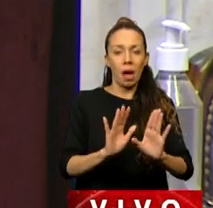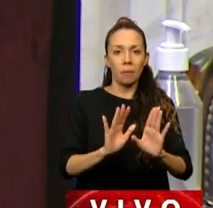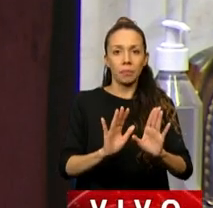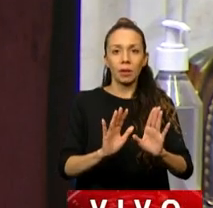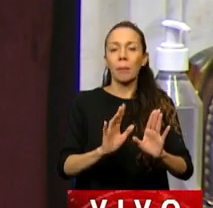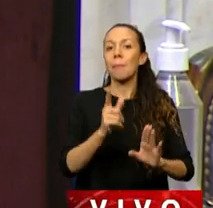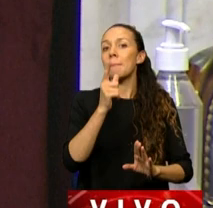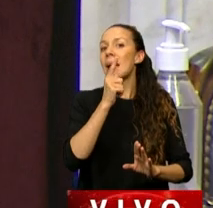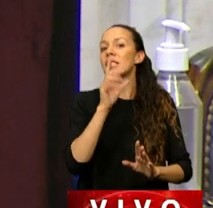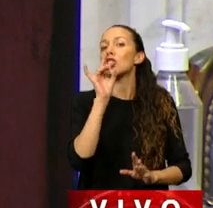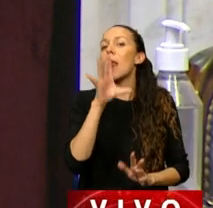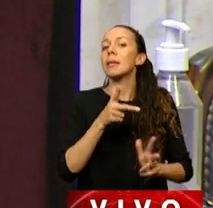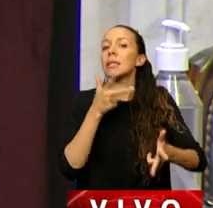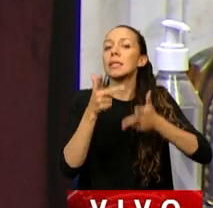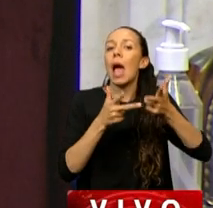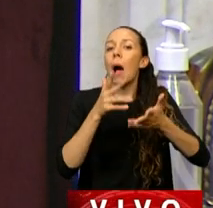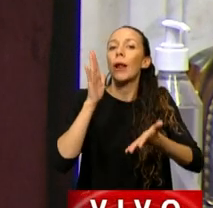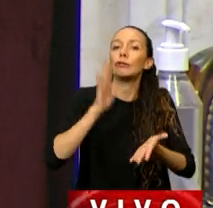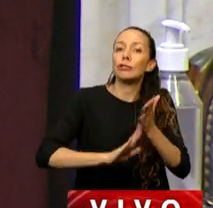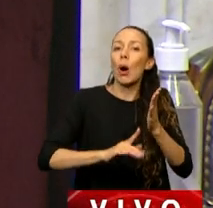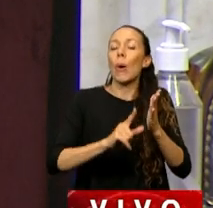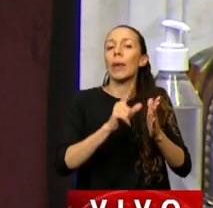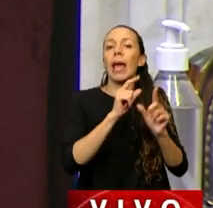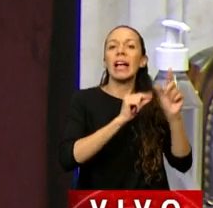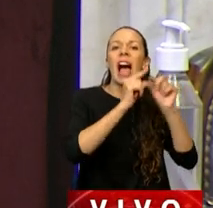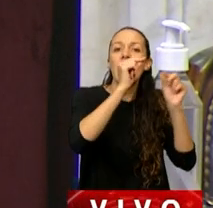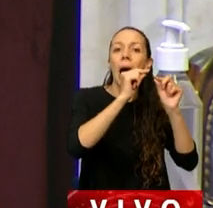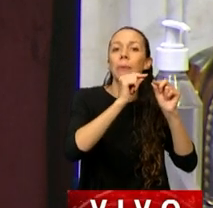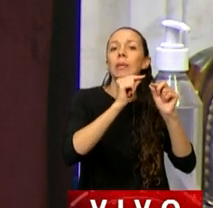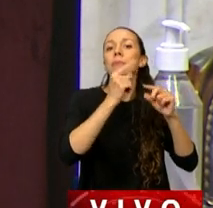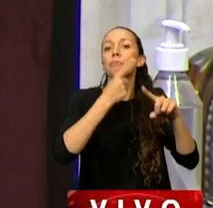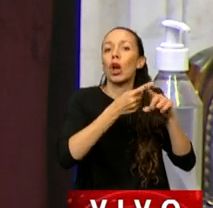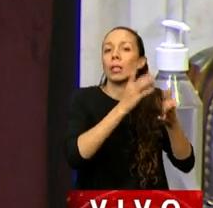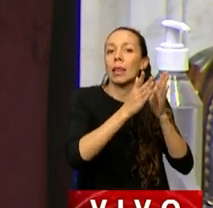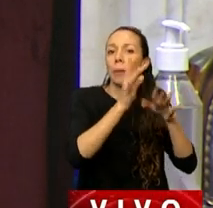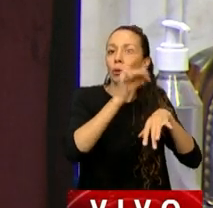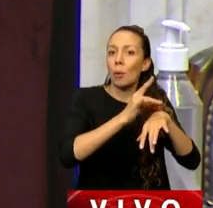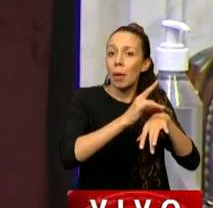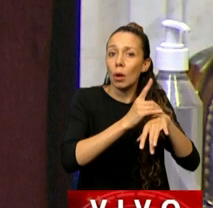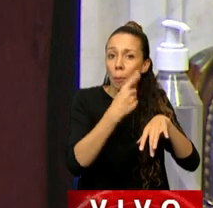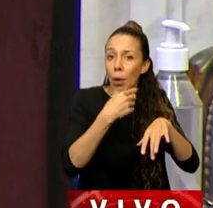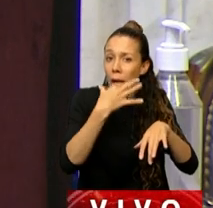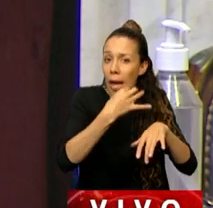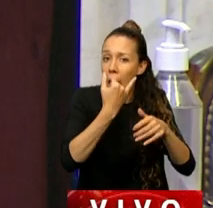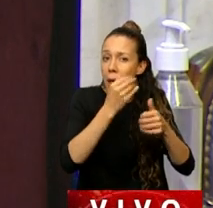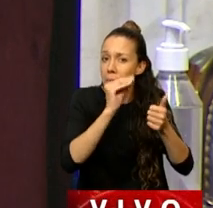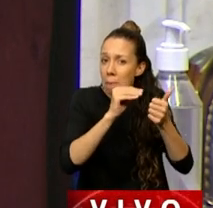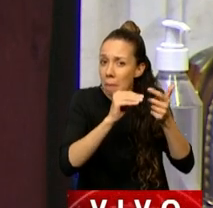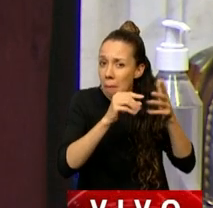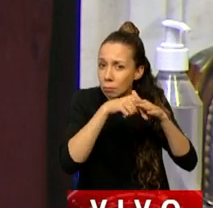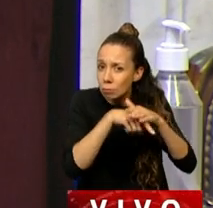cannabis medicinal, pero sin embargo, como les digo, está incluyendo otras sustancias. Por ejemplo, tampoco se plantea